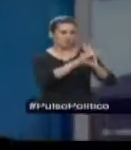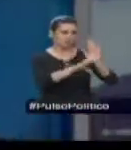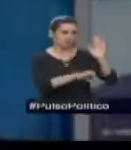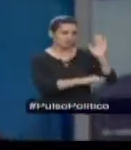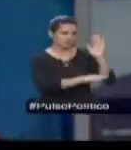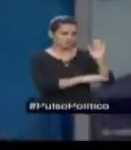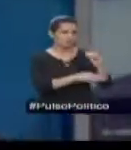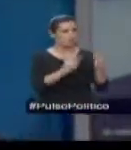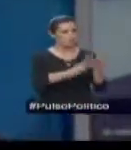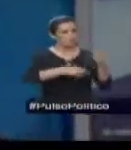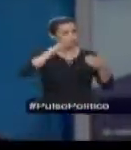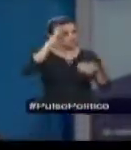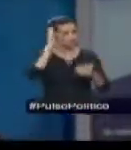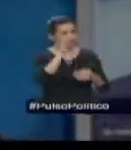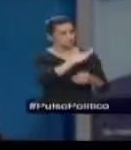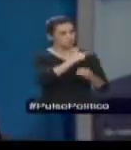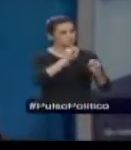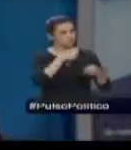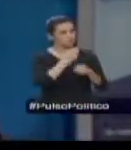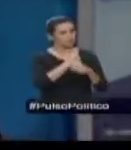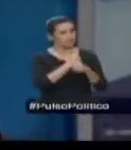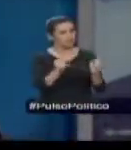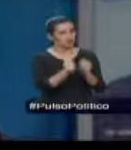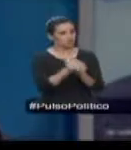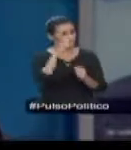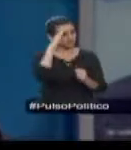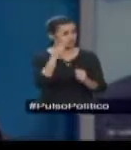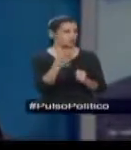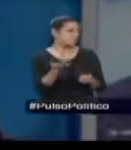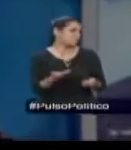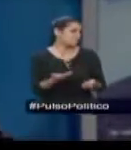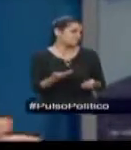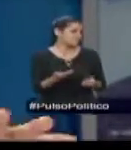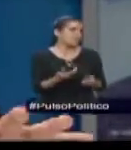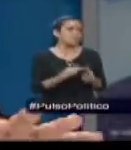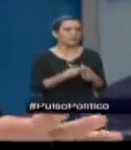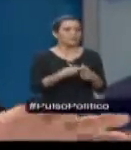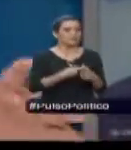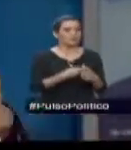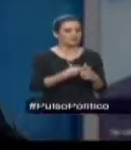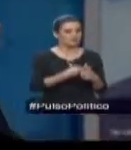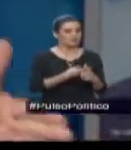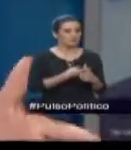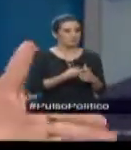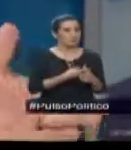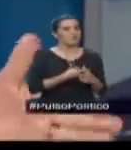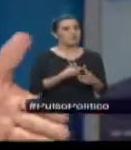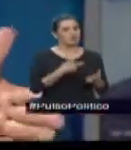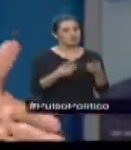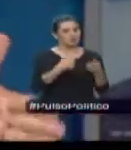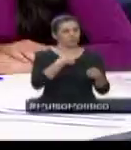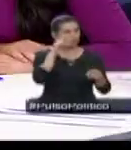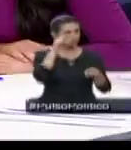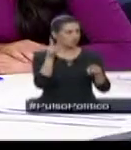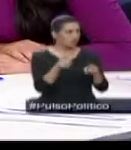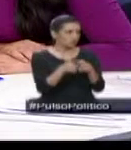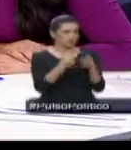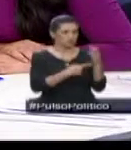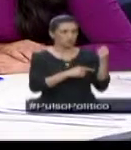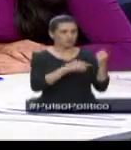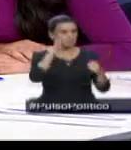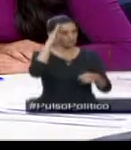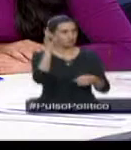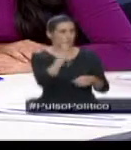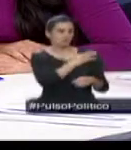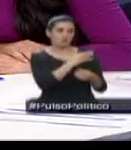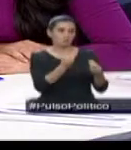hacer este trabajo complementario con la policía en temas de seguridad nacional de todas maneras estando de acuerdo de que efectivamente las fuerzas armadas